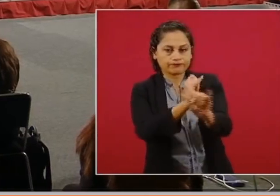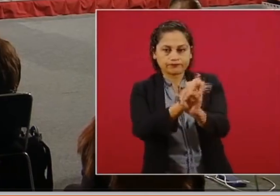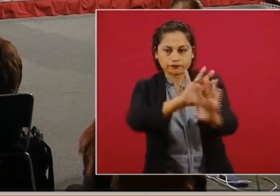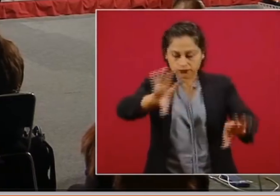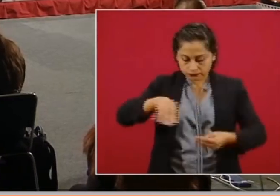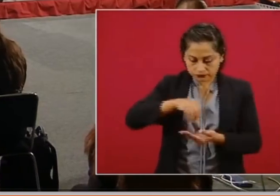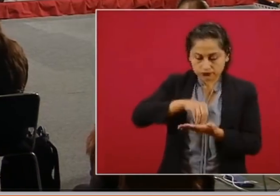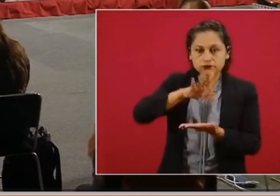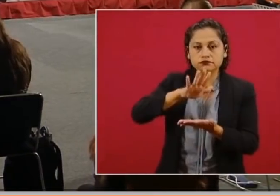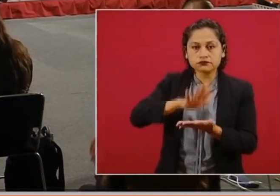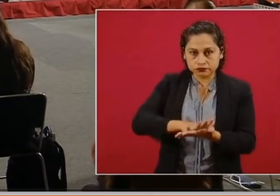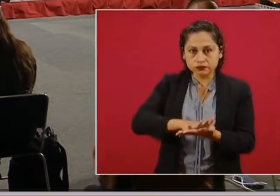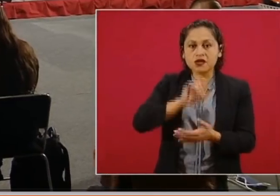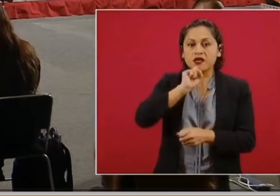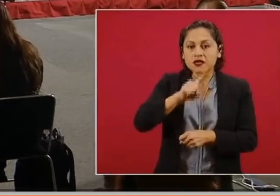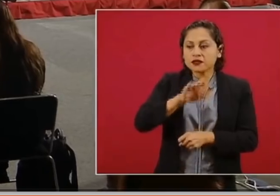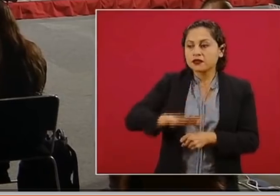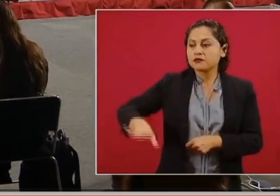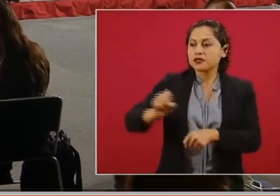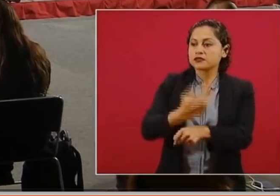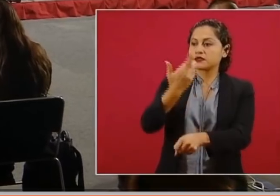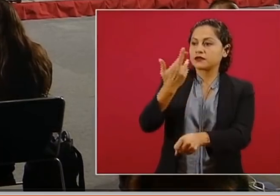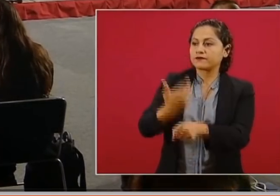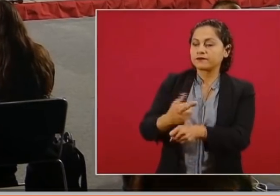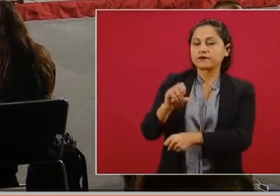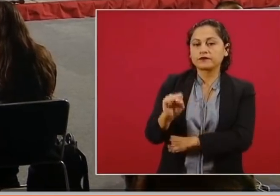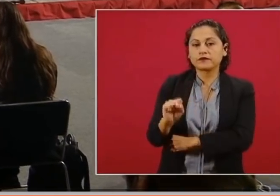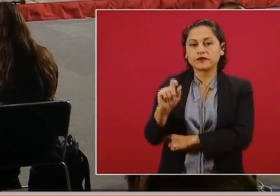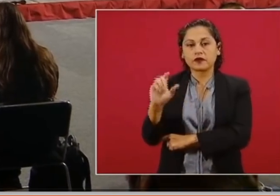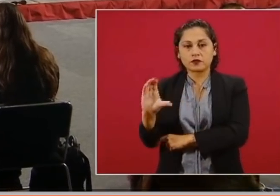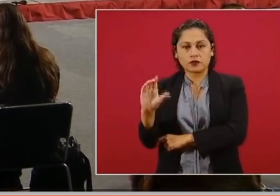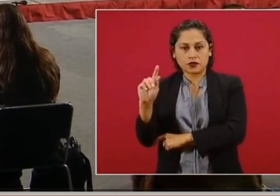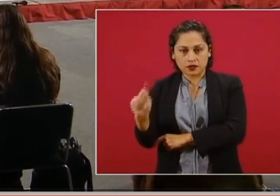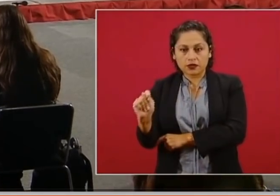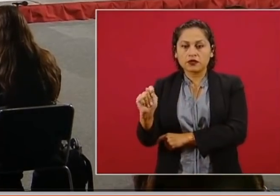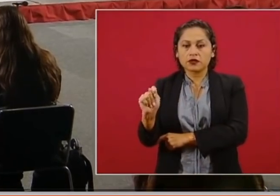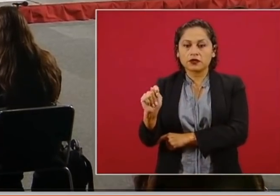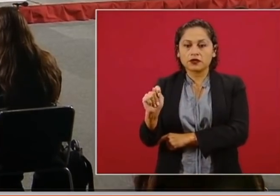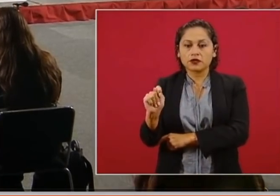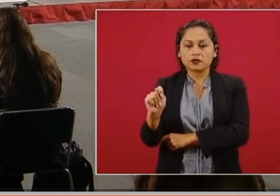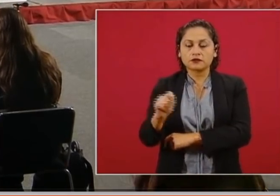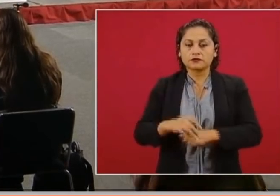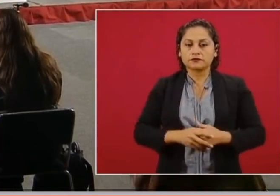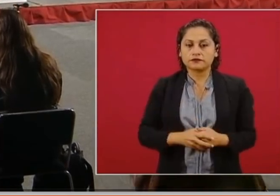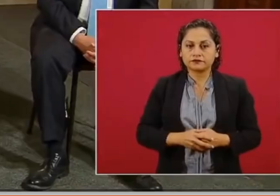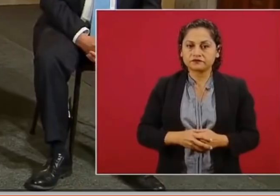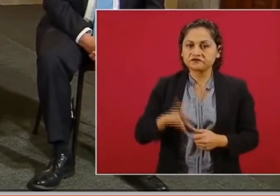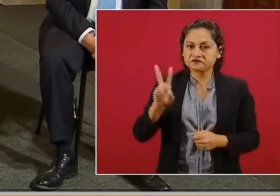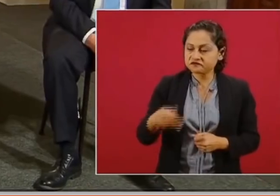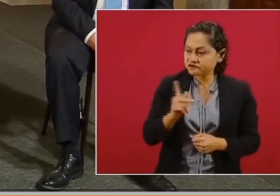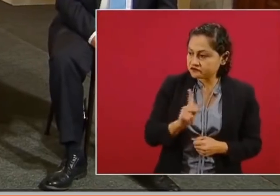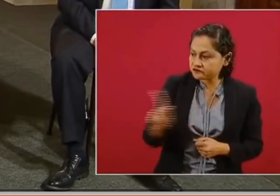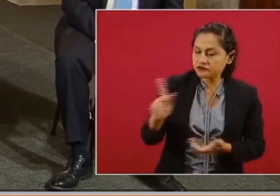de los secretarios de la Secretaría de Comunicaciones y Transportes y de Rocío Nale en Energía. De veras, muchas